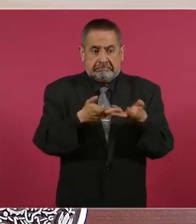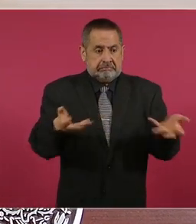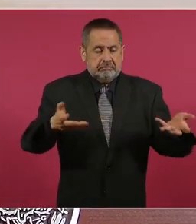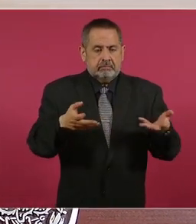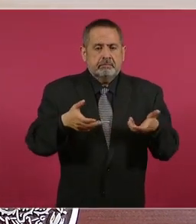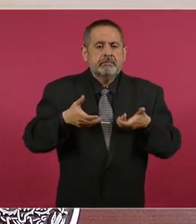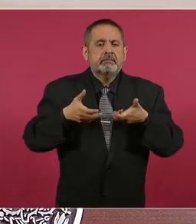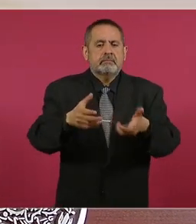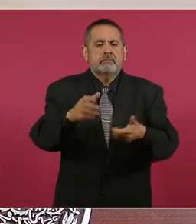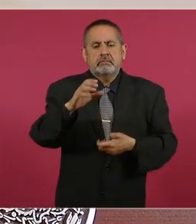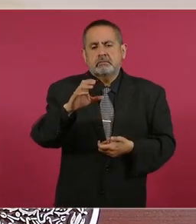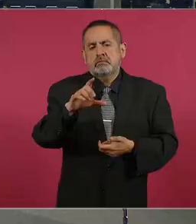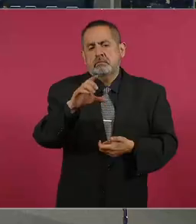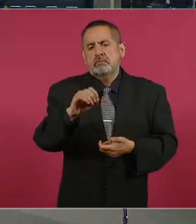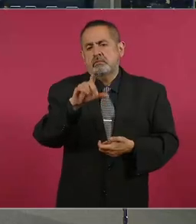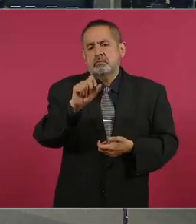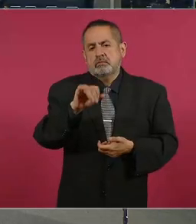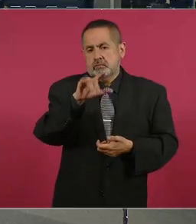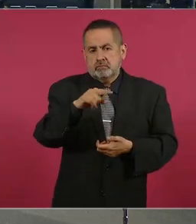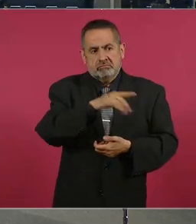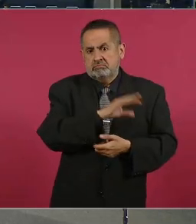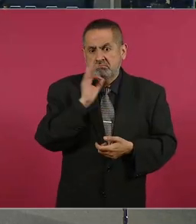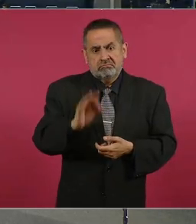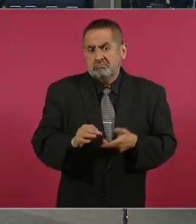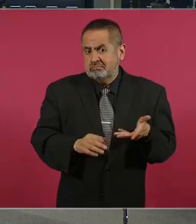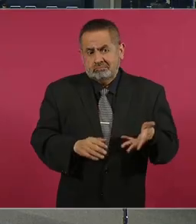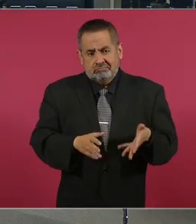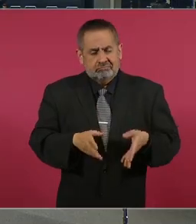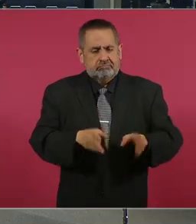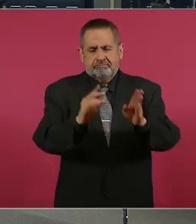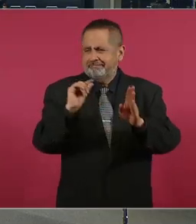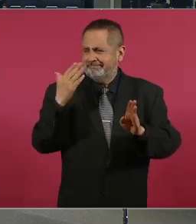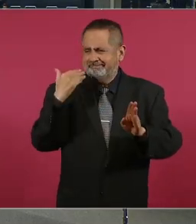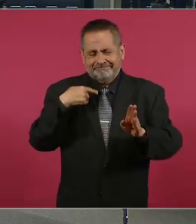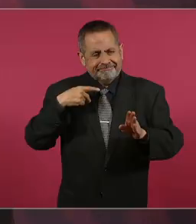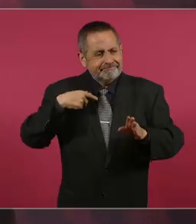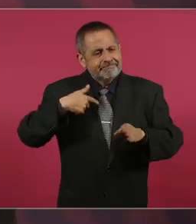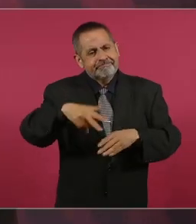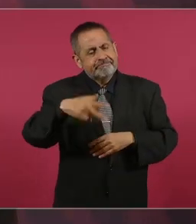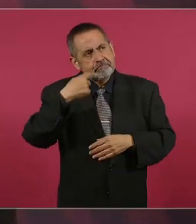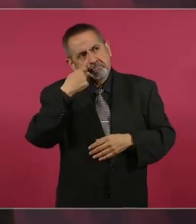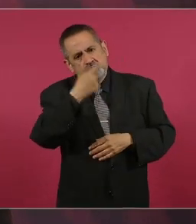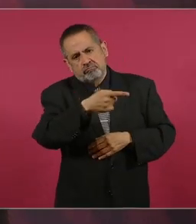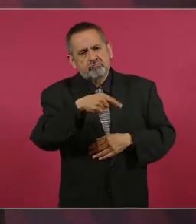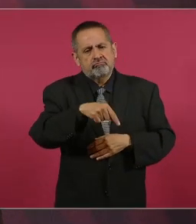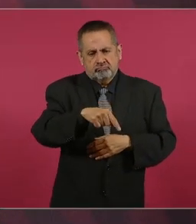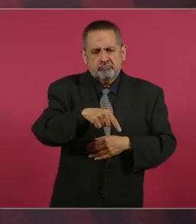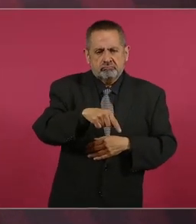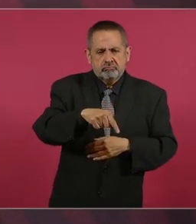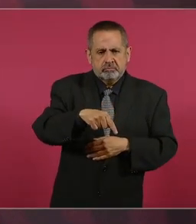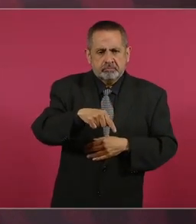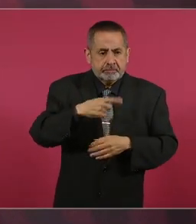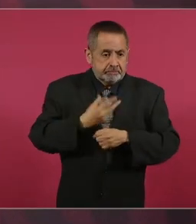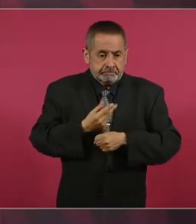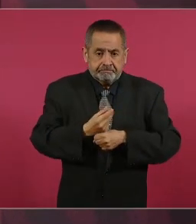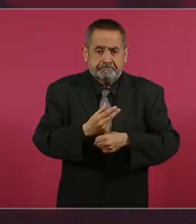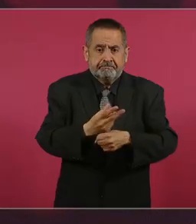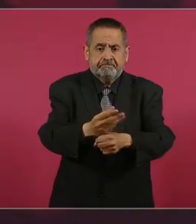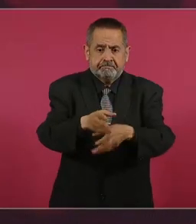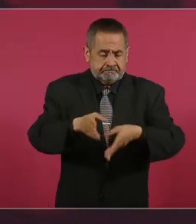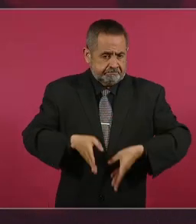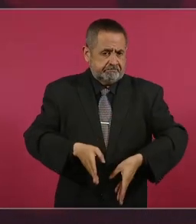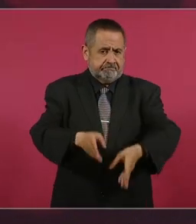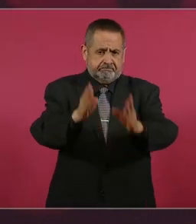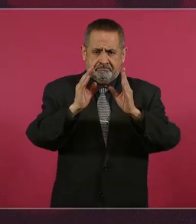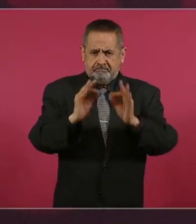la avenida Colosio, que acabamos de rehabilitar.